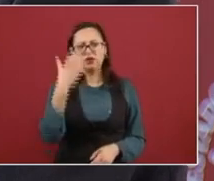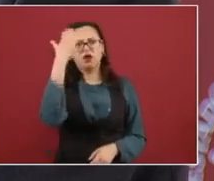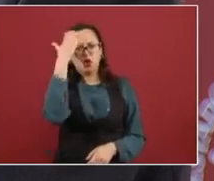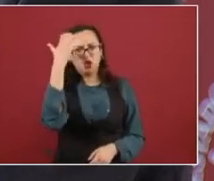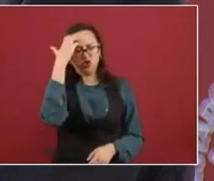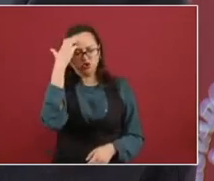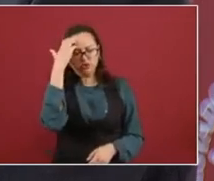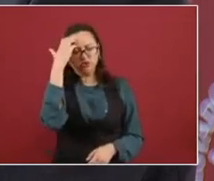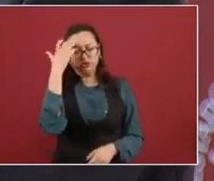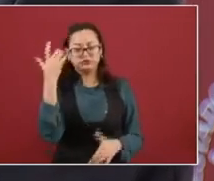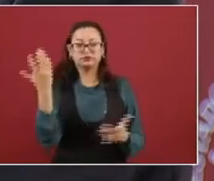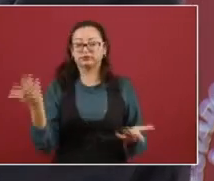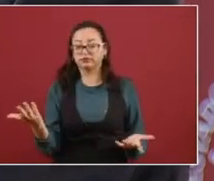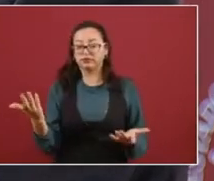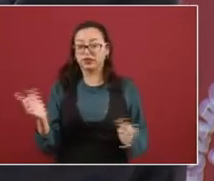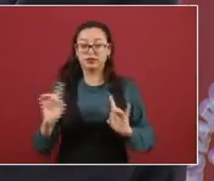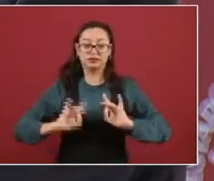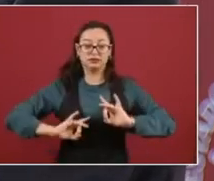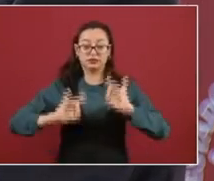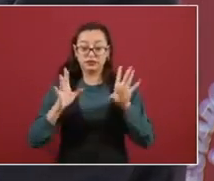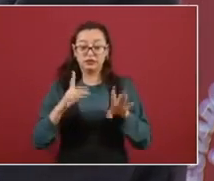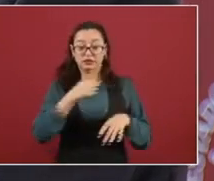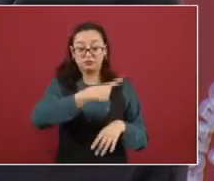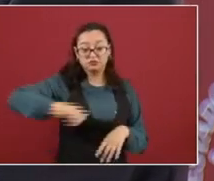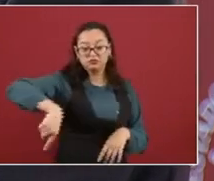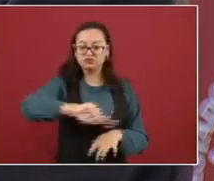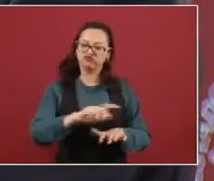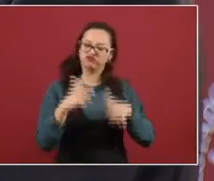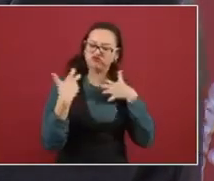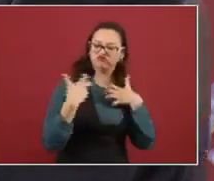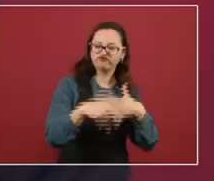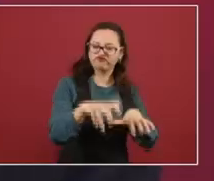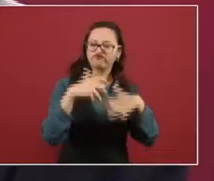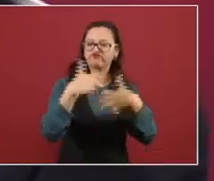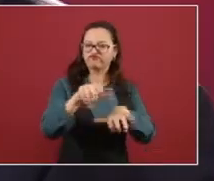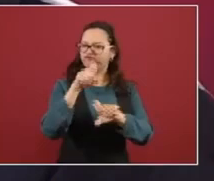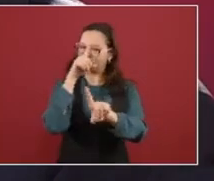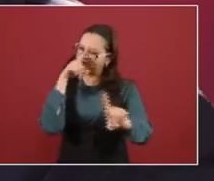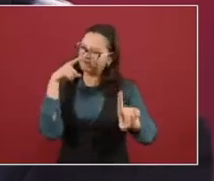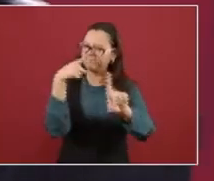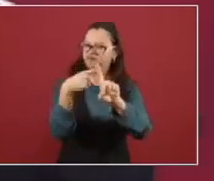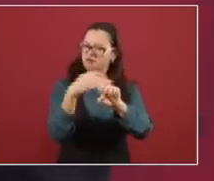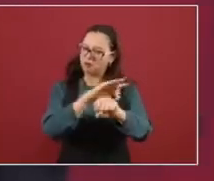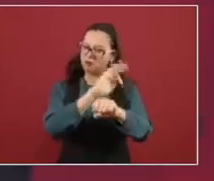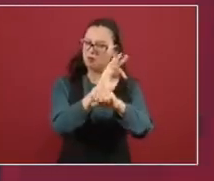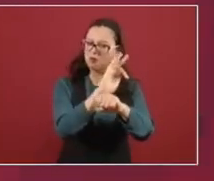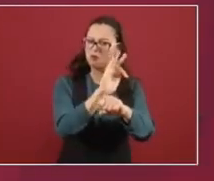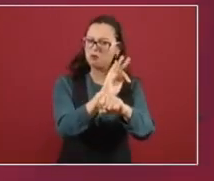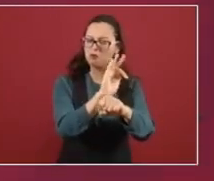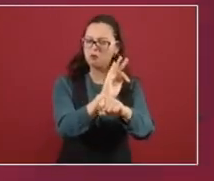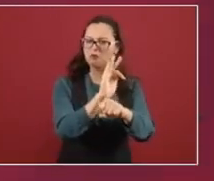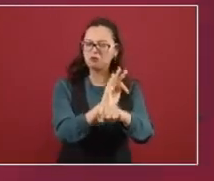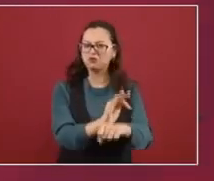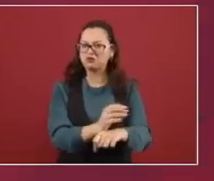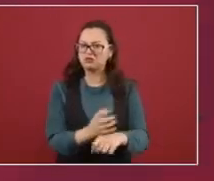cuando las causas que se defienden no tienen